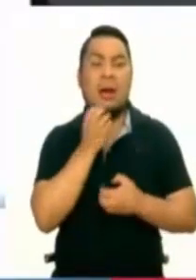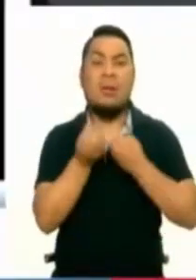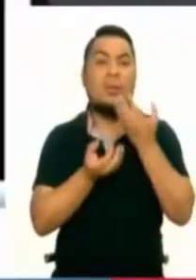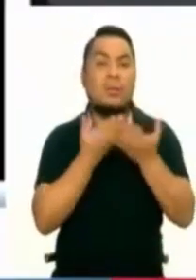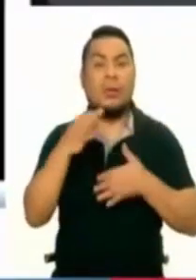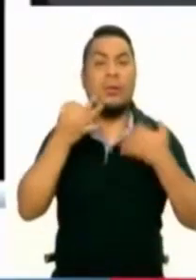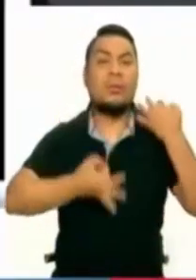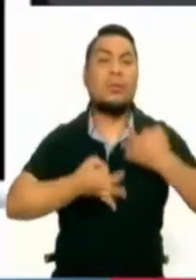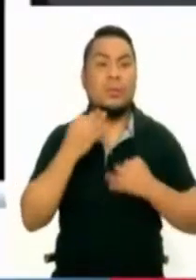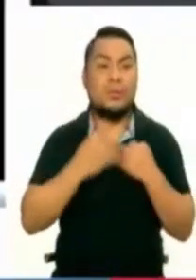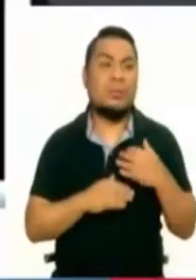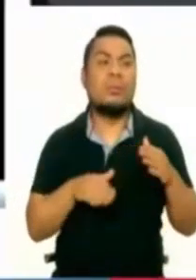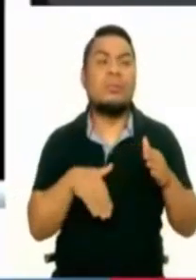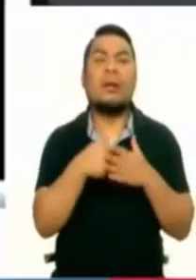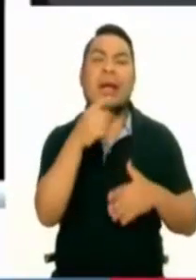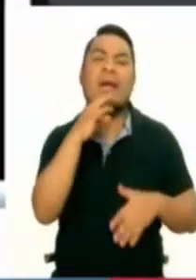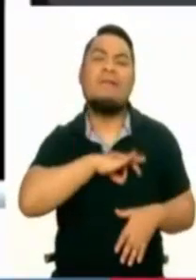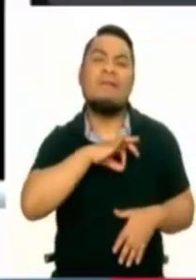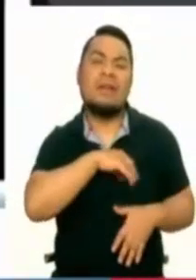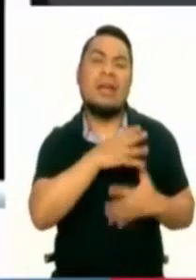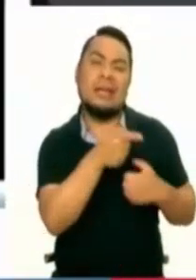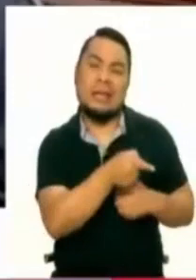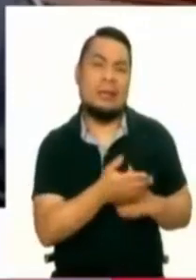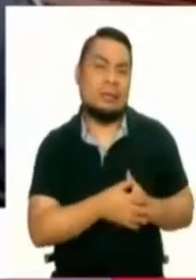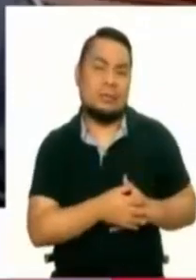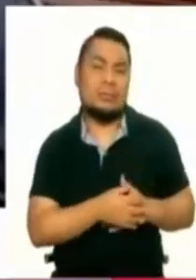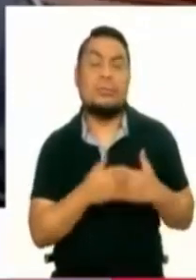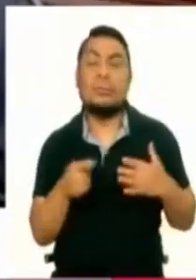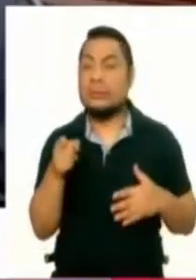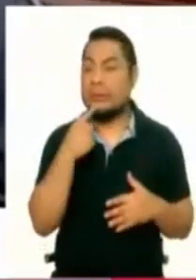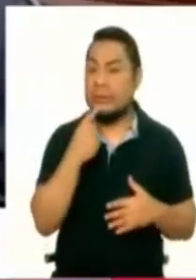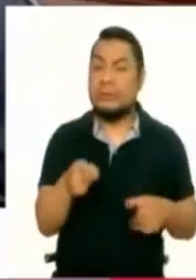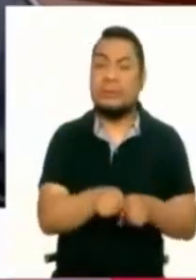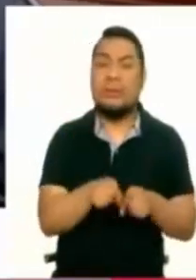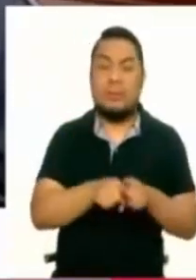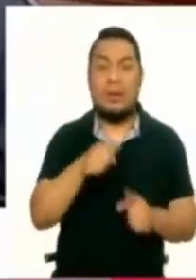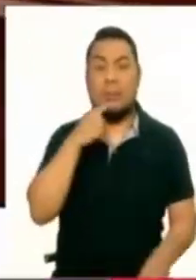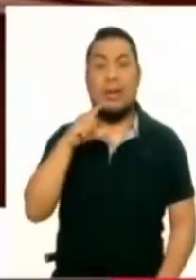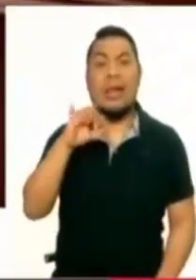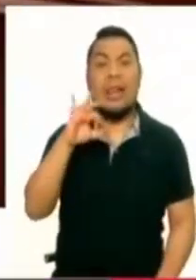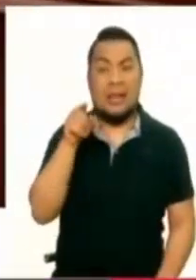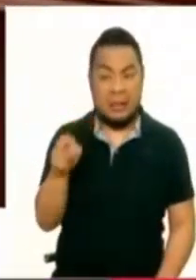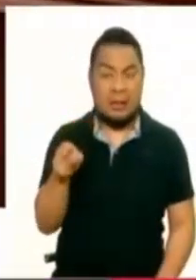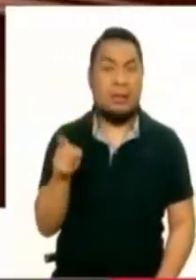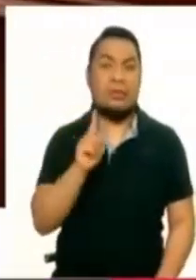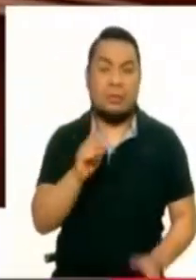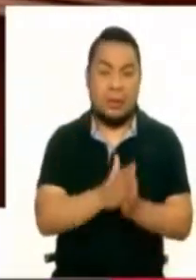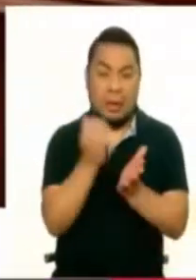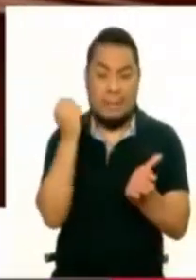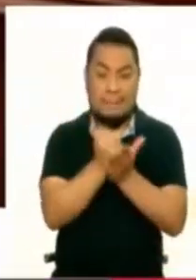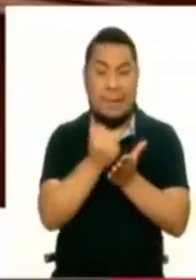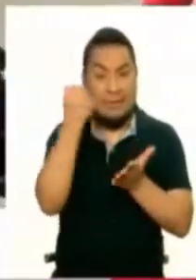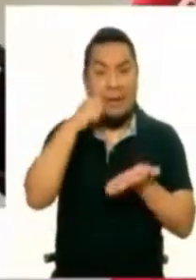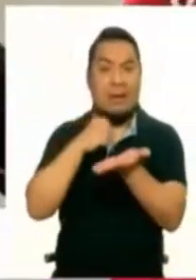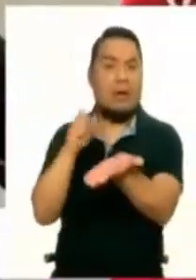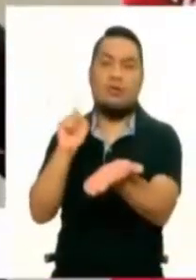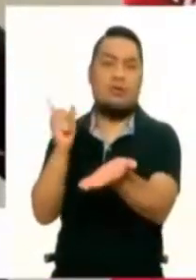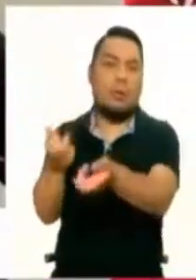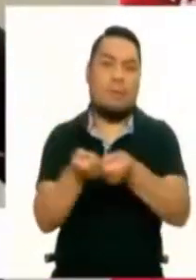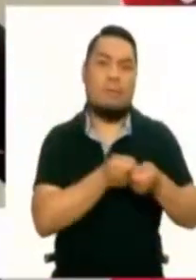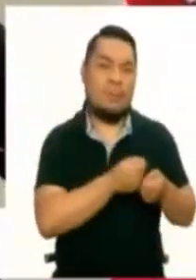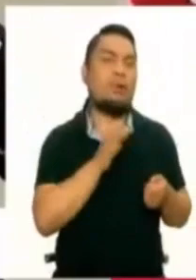justicia para recibir beneficios. Además, se reiteró que Lilia Paredes no entregará su pasaporte. No